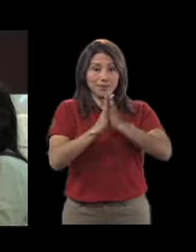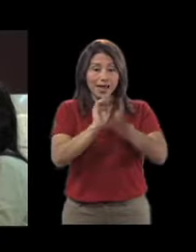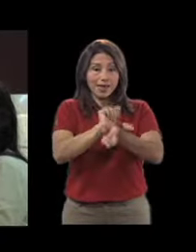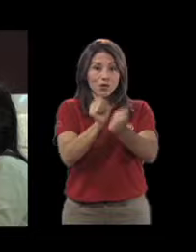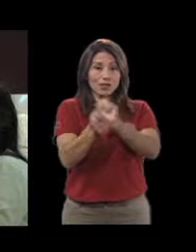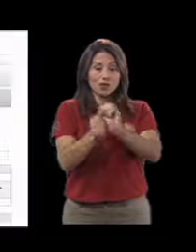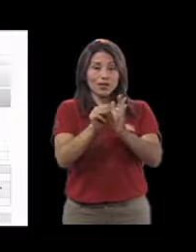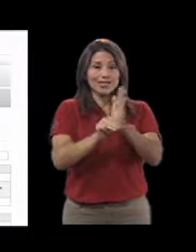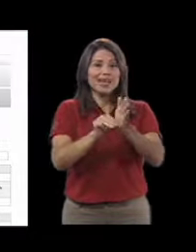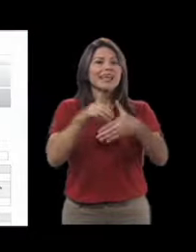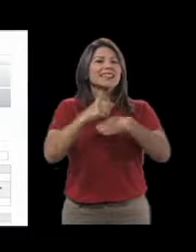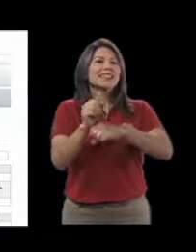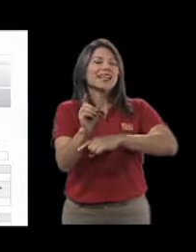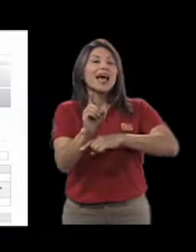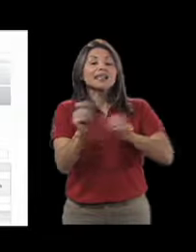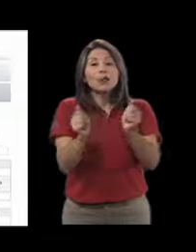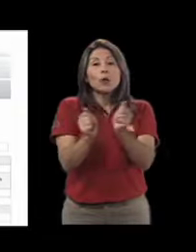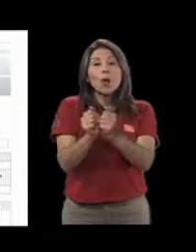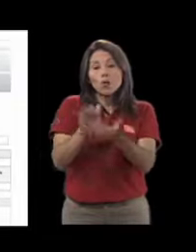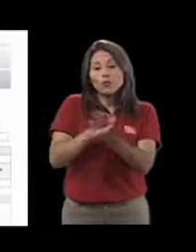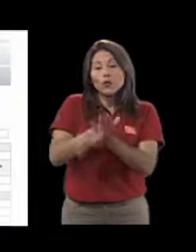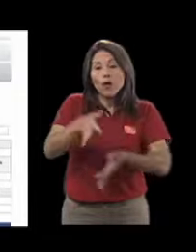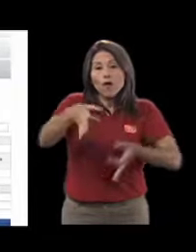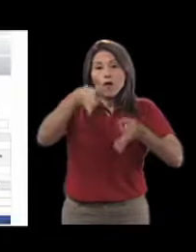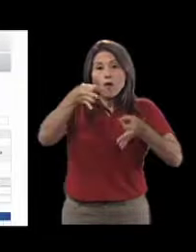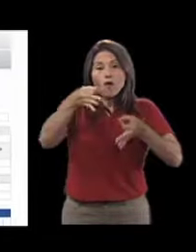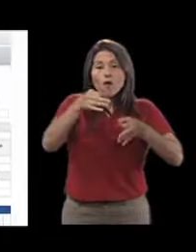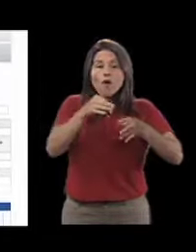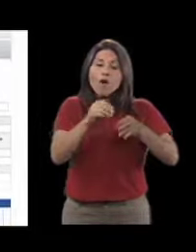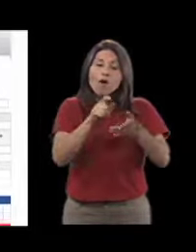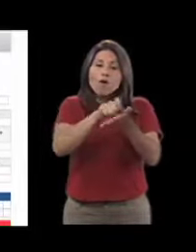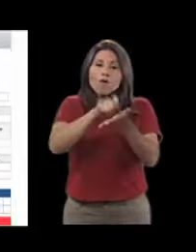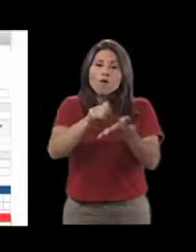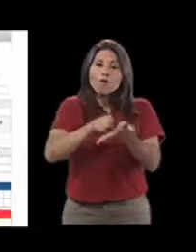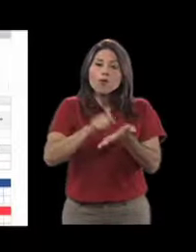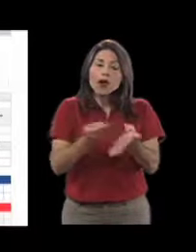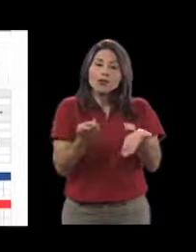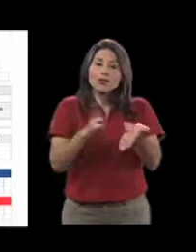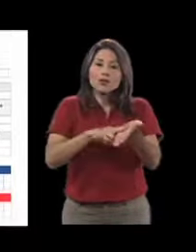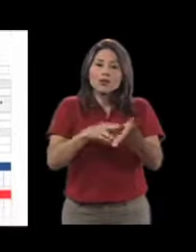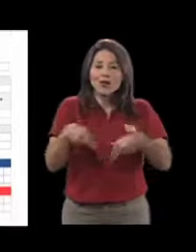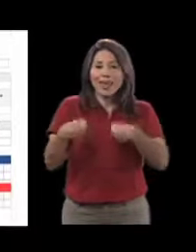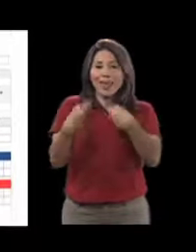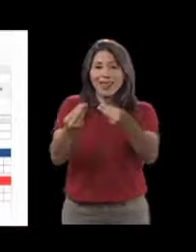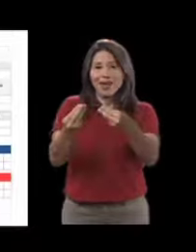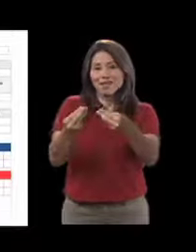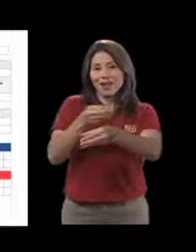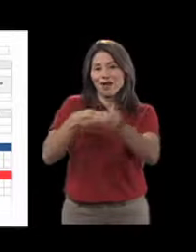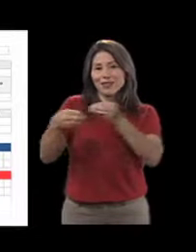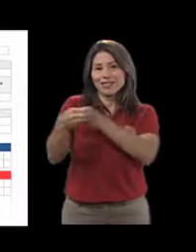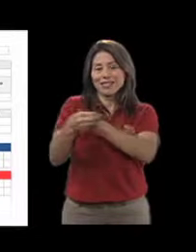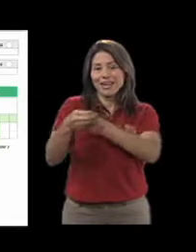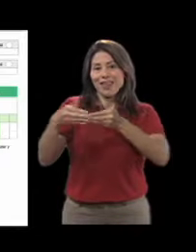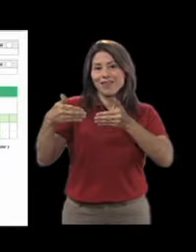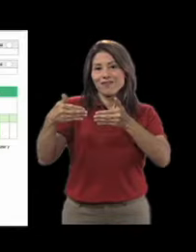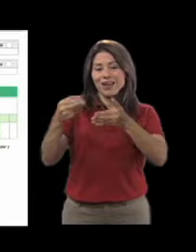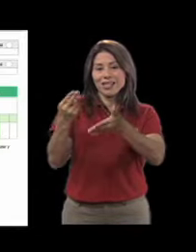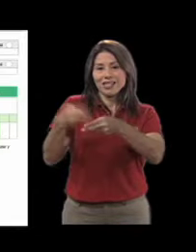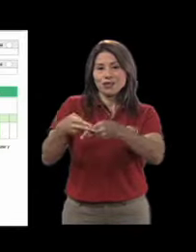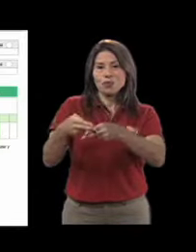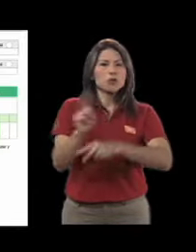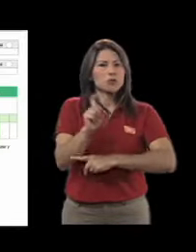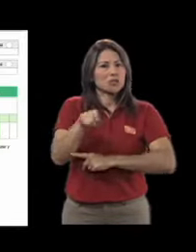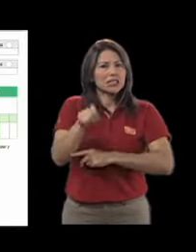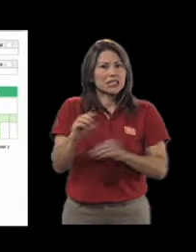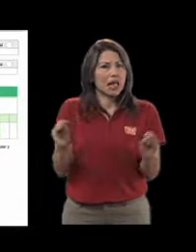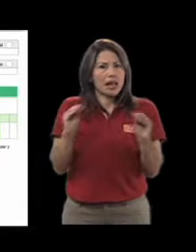adecuaciones se realiza en el anexo del formulario de inscripción que brinda la Oficina de Registro de la Casa de Estudios. No se requiere ningún